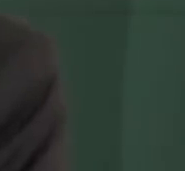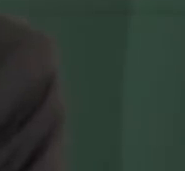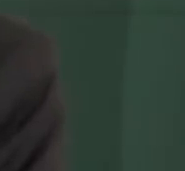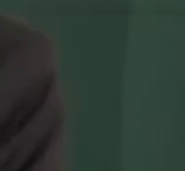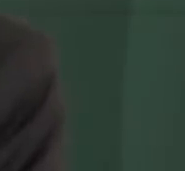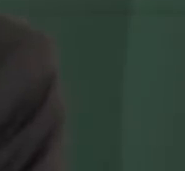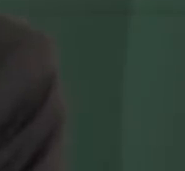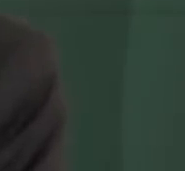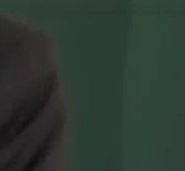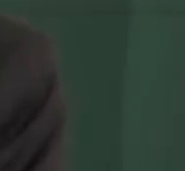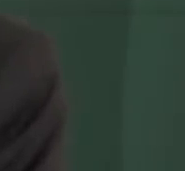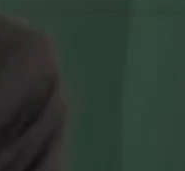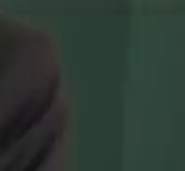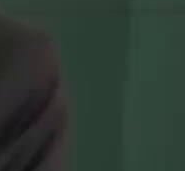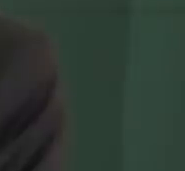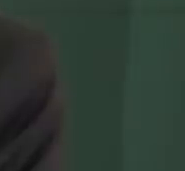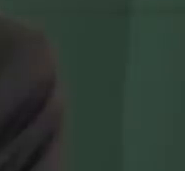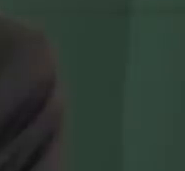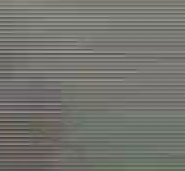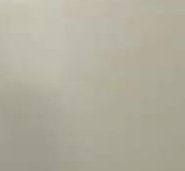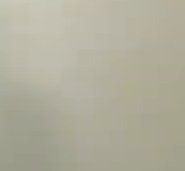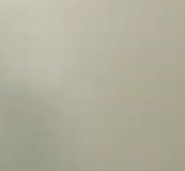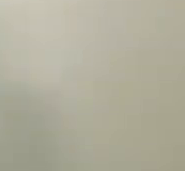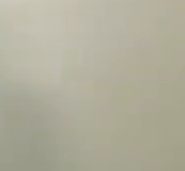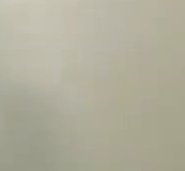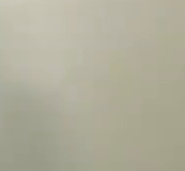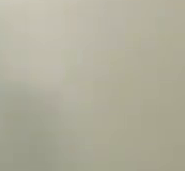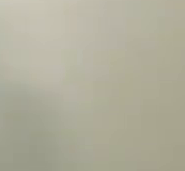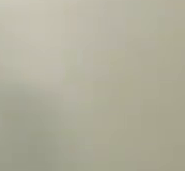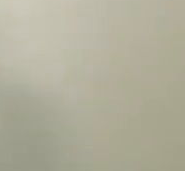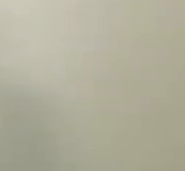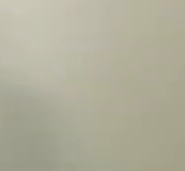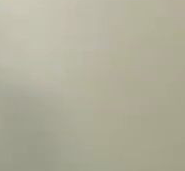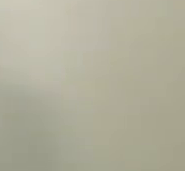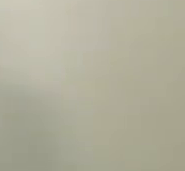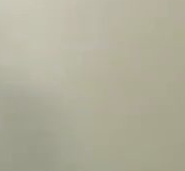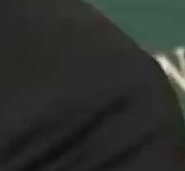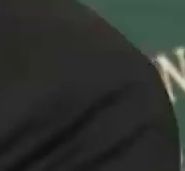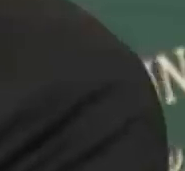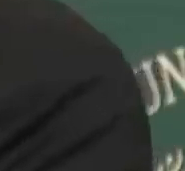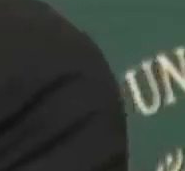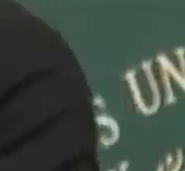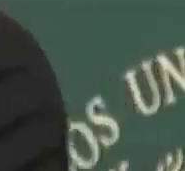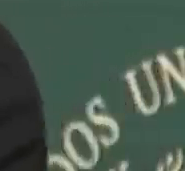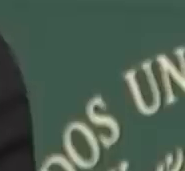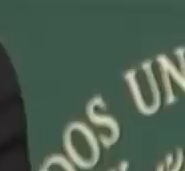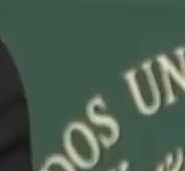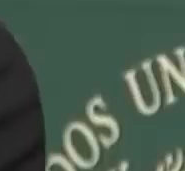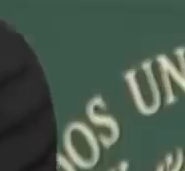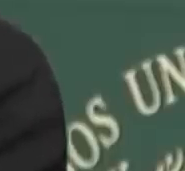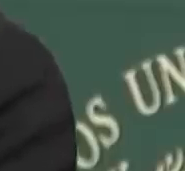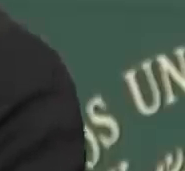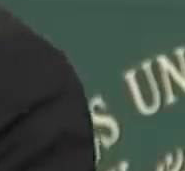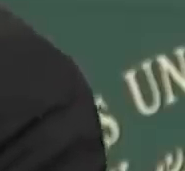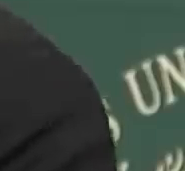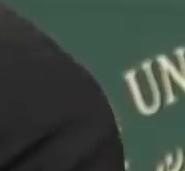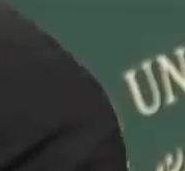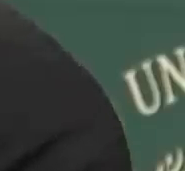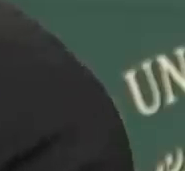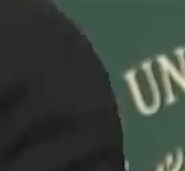que existe está en conformidad nosotros no vamos a tapar nada